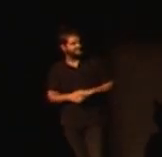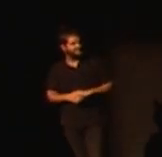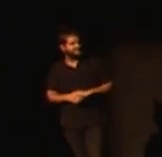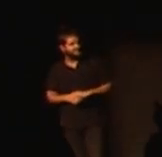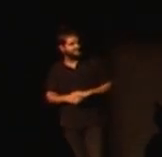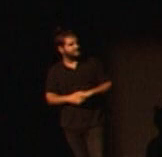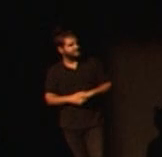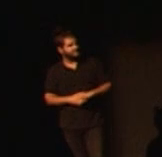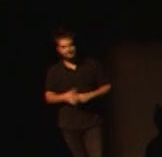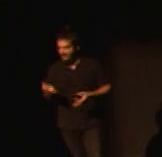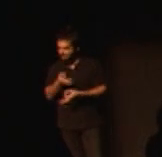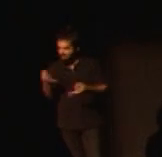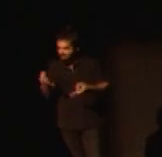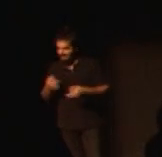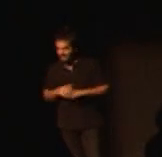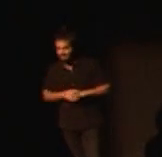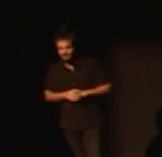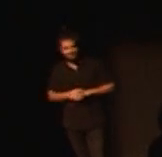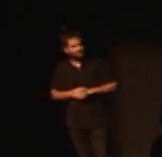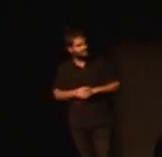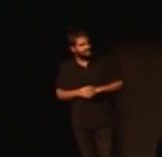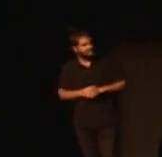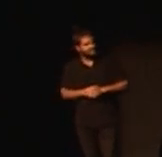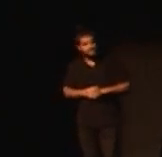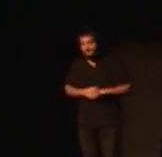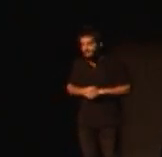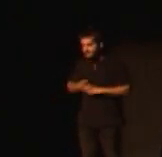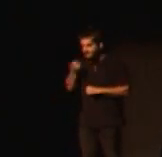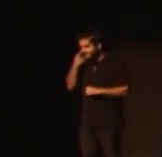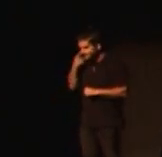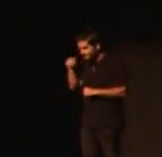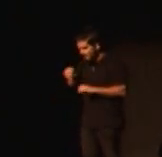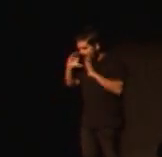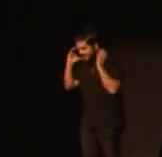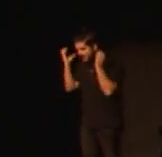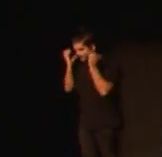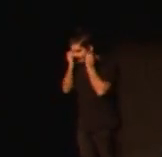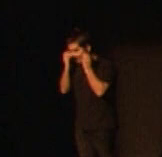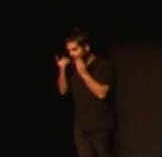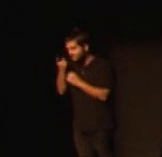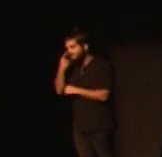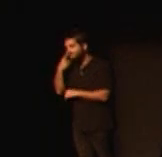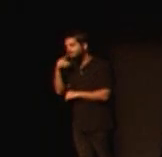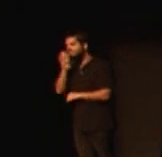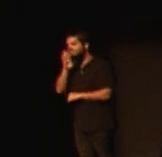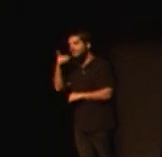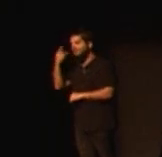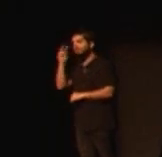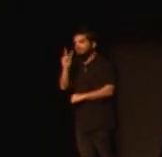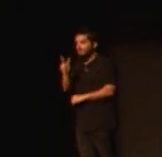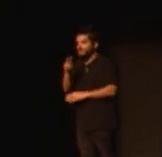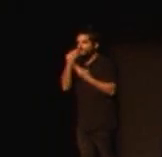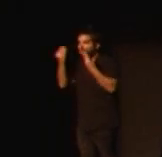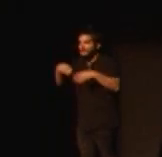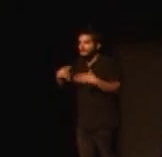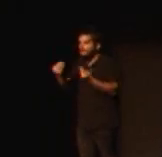Aquí tienes, perfecto. Me pongo aquí a tu lado. Pues a ver, José Luis, en esta estación, como hemos visto, repleta de historias, cuéntanos